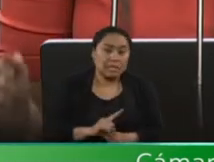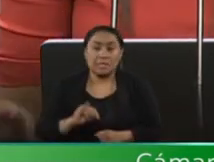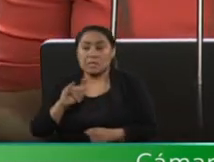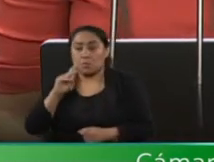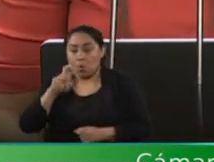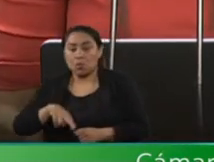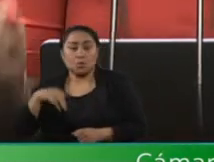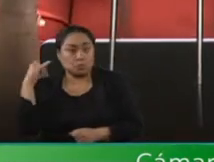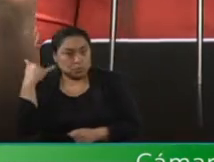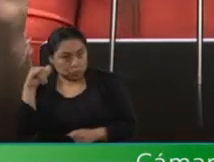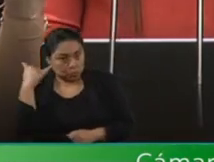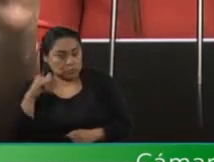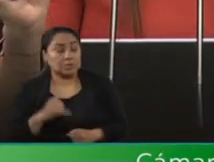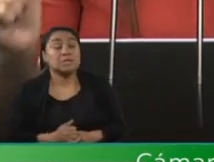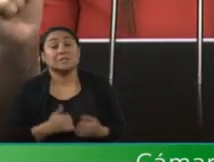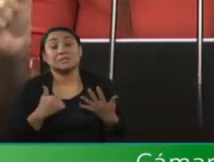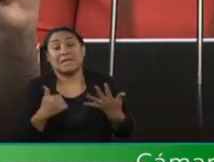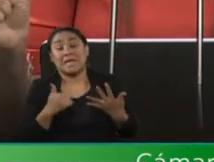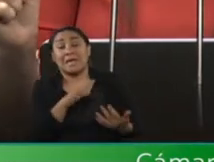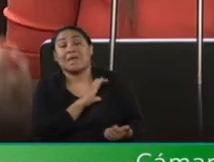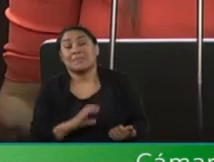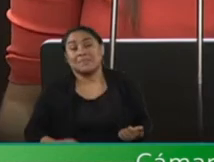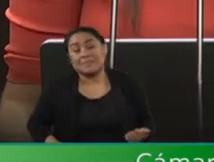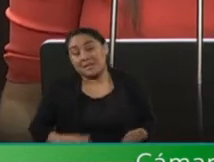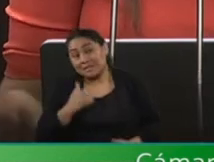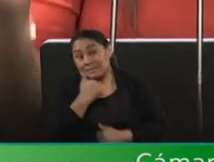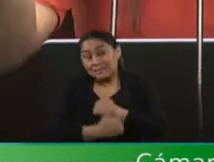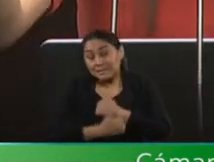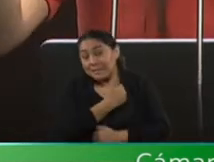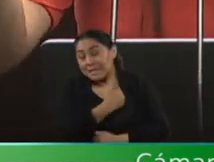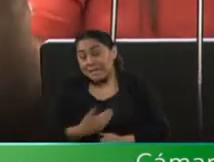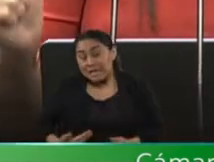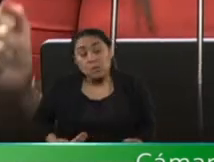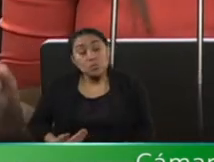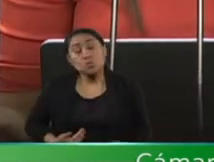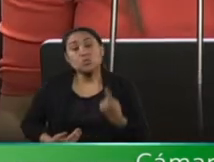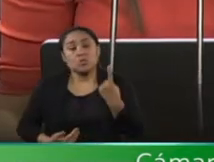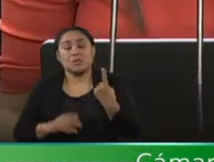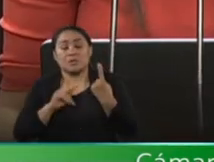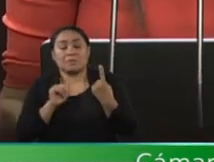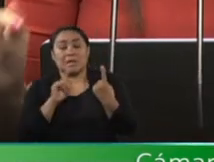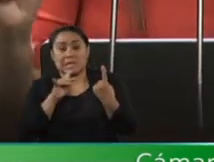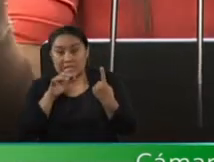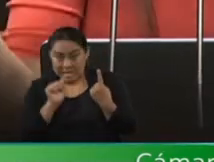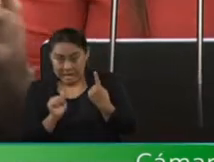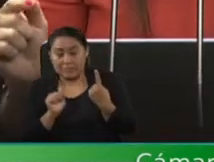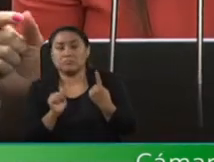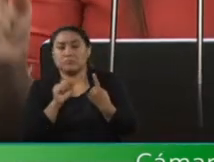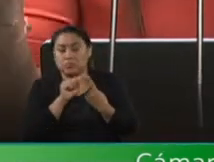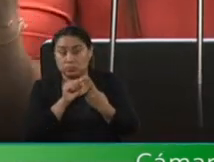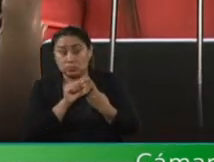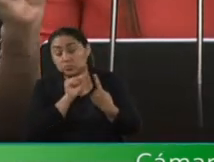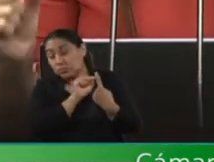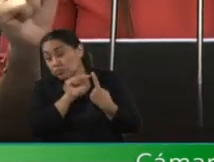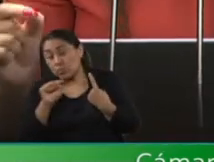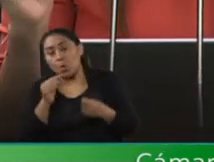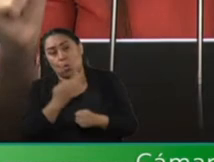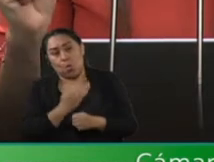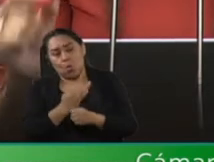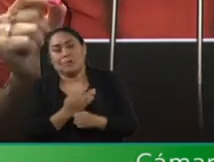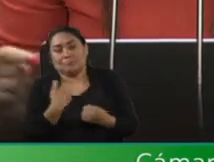Ortega en Yucatán y solo seis candidatas presidenciales una de ellas Patricia Mercado con todas ellas hoy me